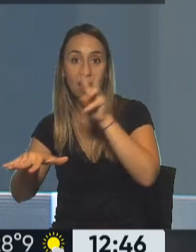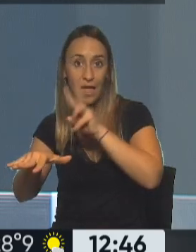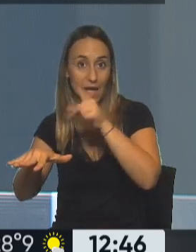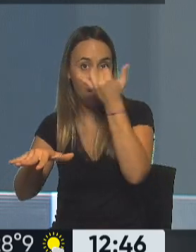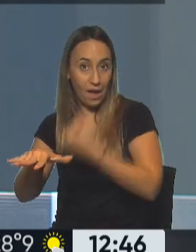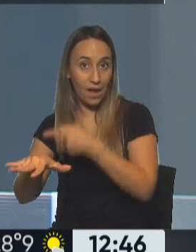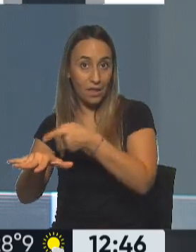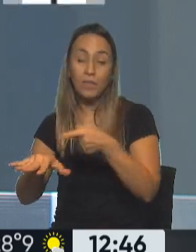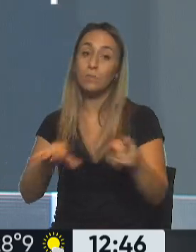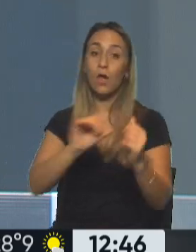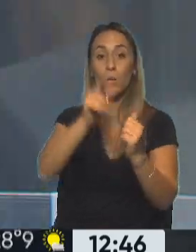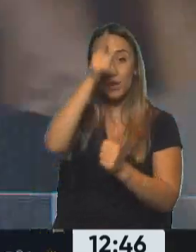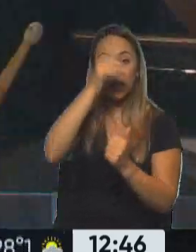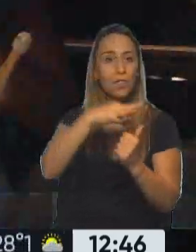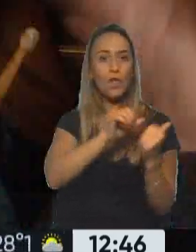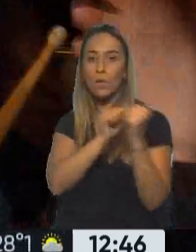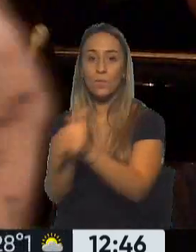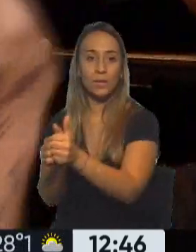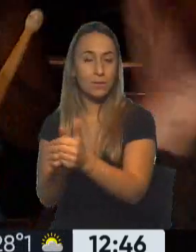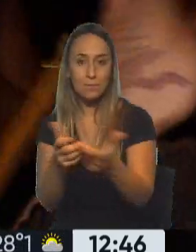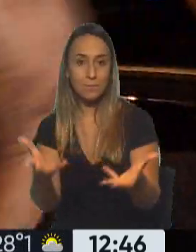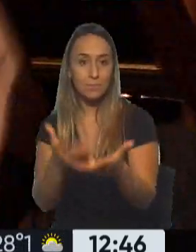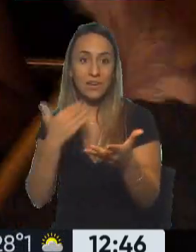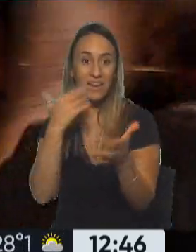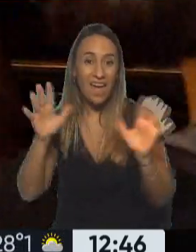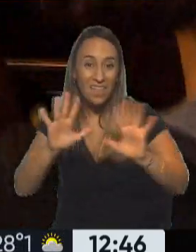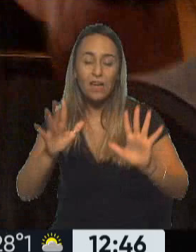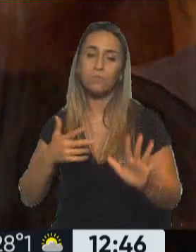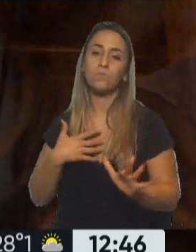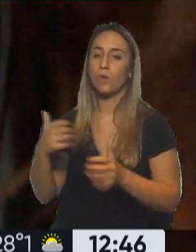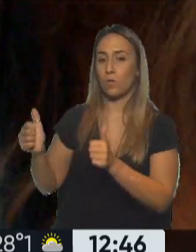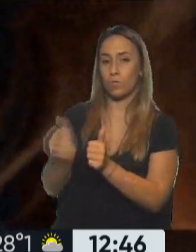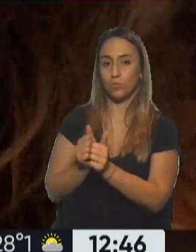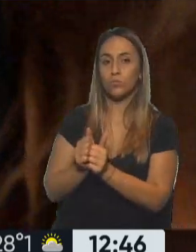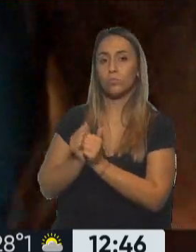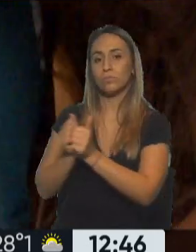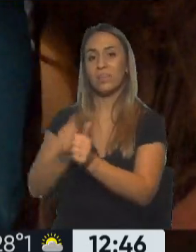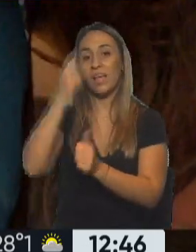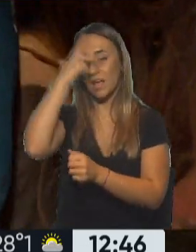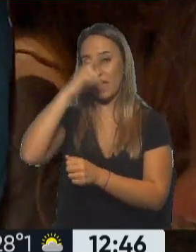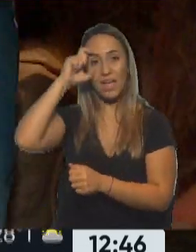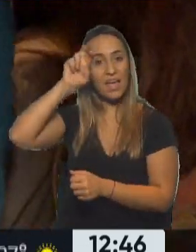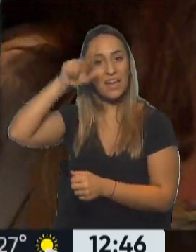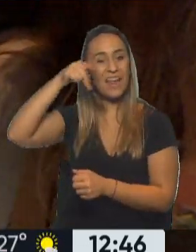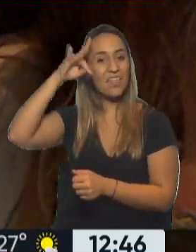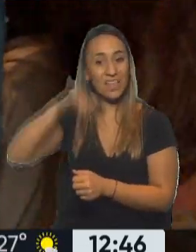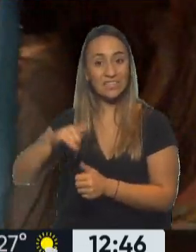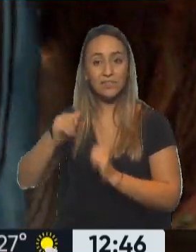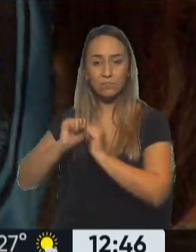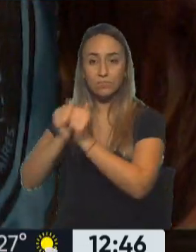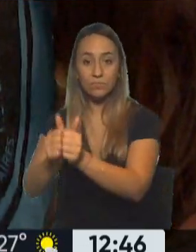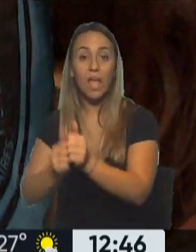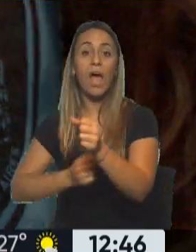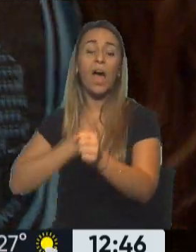juego. Entonces fuimos con mi defensor adjunto, el doctor Facundo Hernández, hasta que llegó efectivamente la